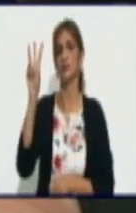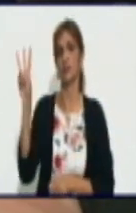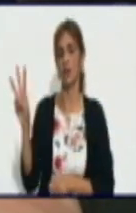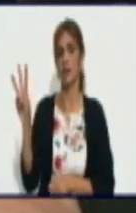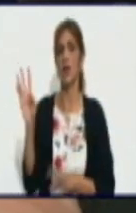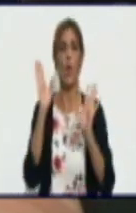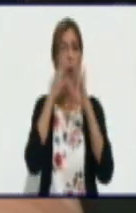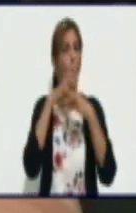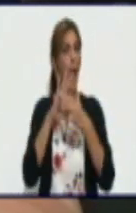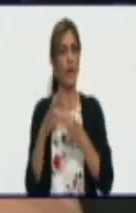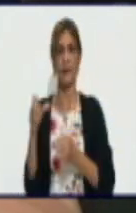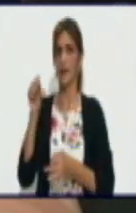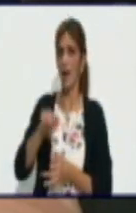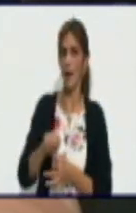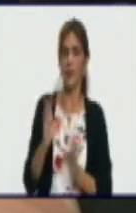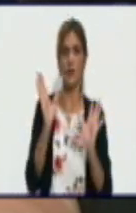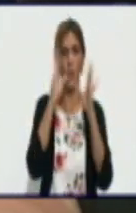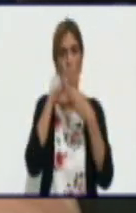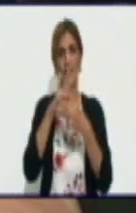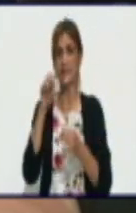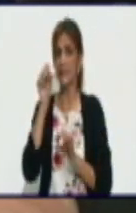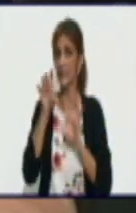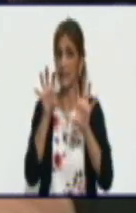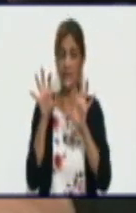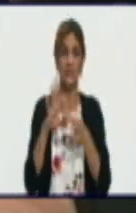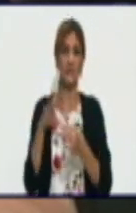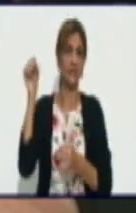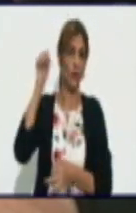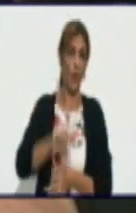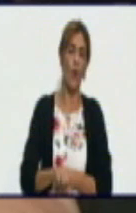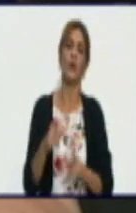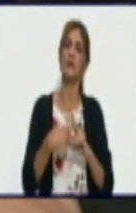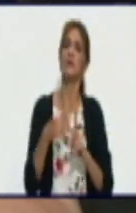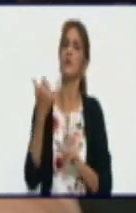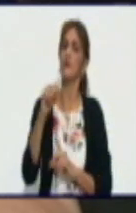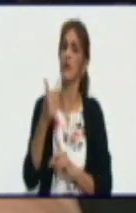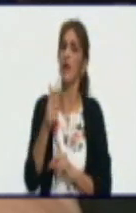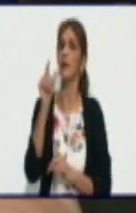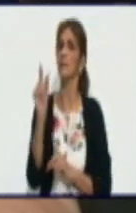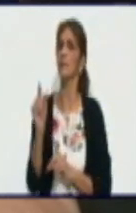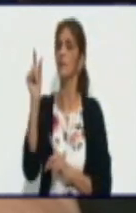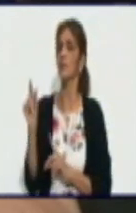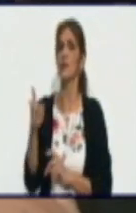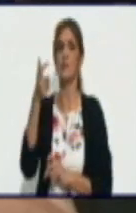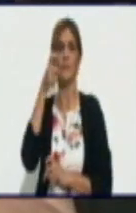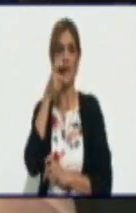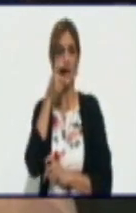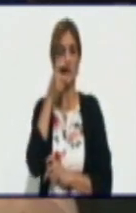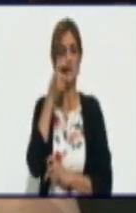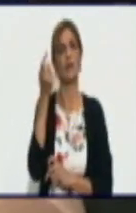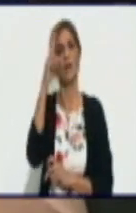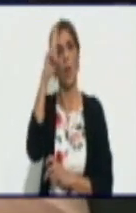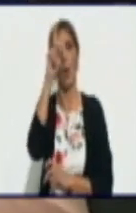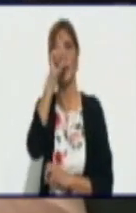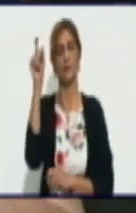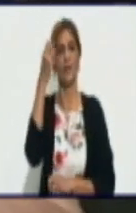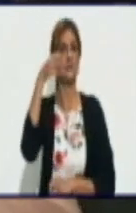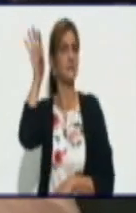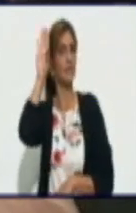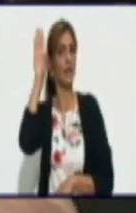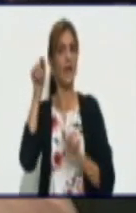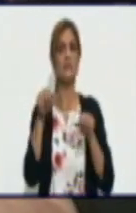ni críticos ni aquí ni en Santiago de Cuba y tenemos hoy 10 pacientes en las salas de vigilancia intensiva en el Hospital Celia Sánchez. Esa es